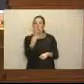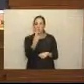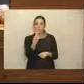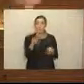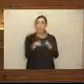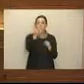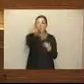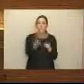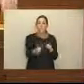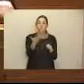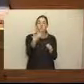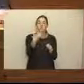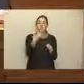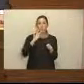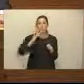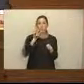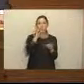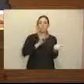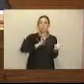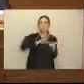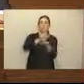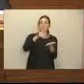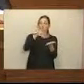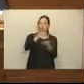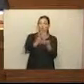imputadas con auto de apertura del juicio oral,